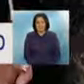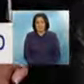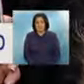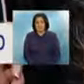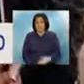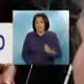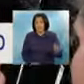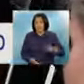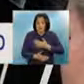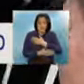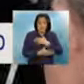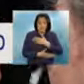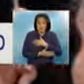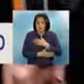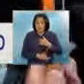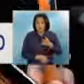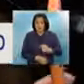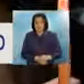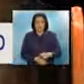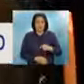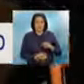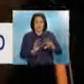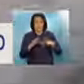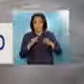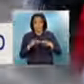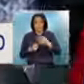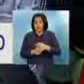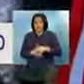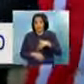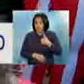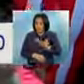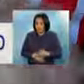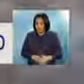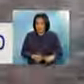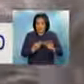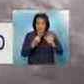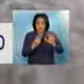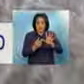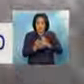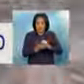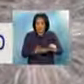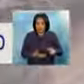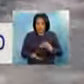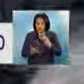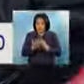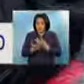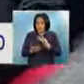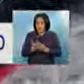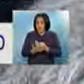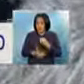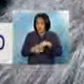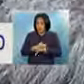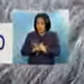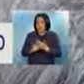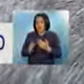En medio de abrazos fue recibida por sus familiares luego de estar 7 meses privada de su libertad.